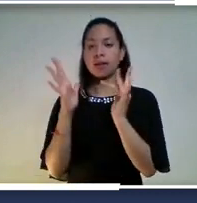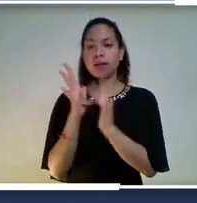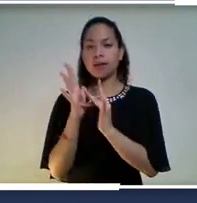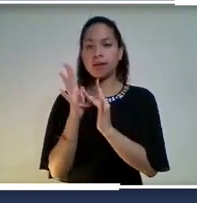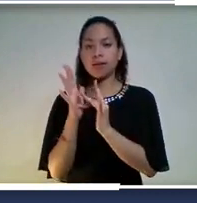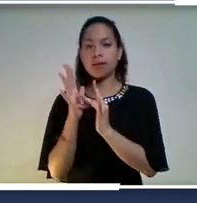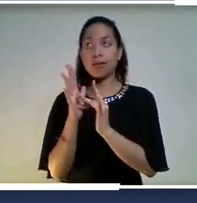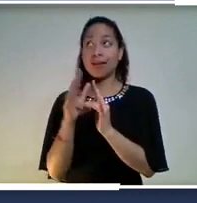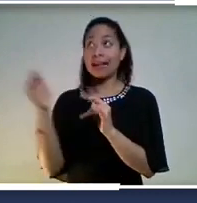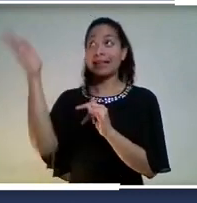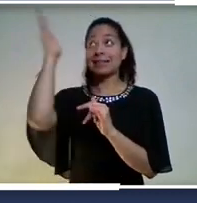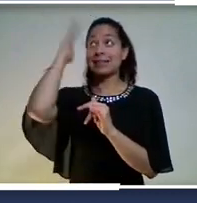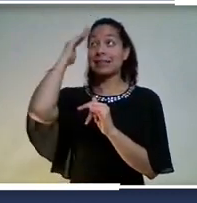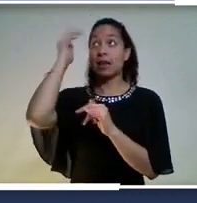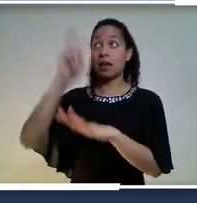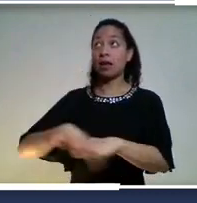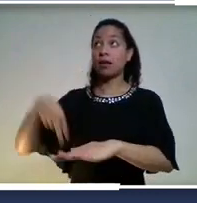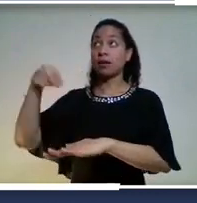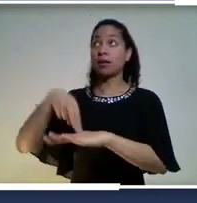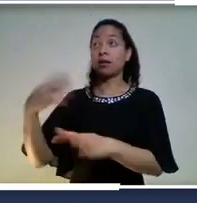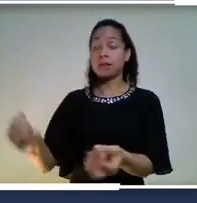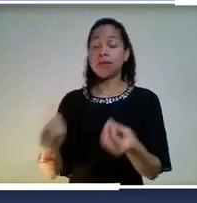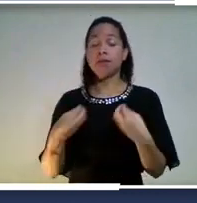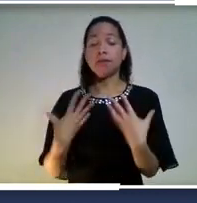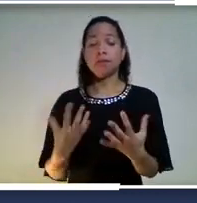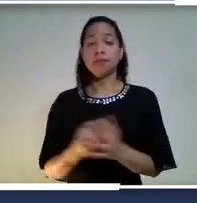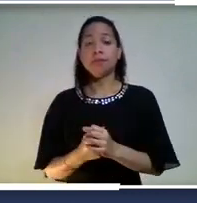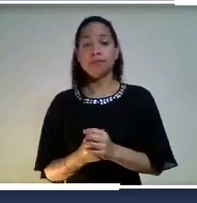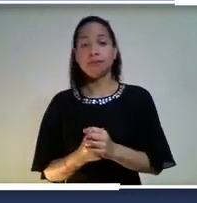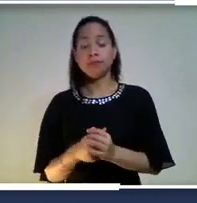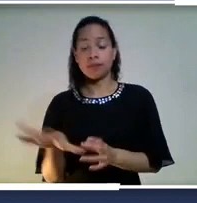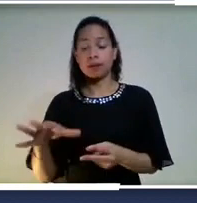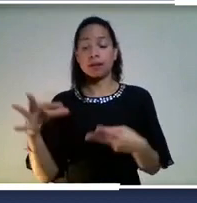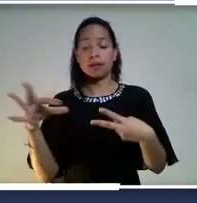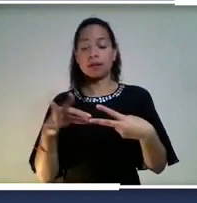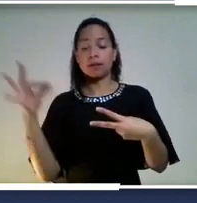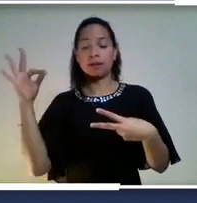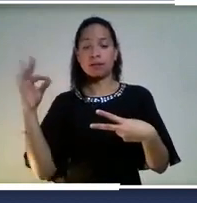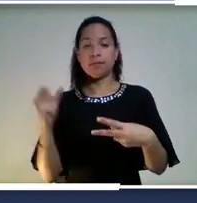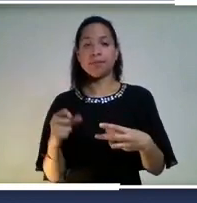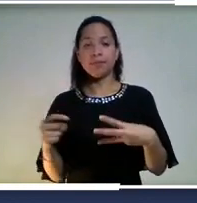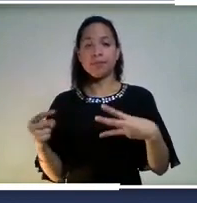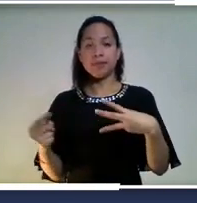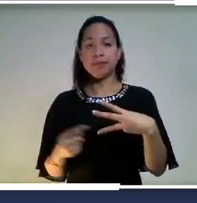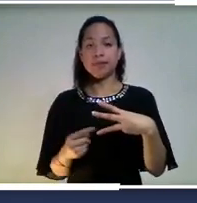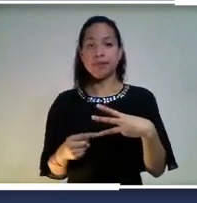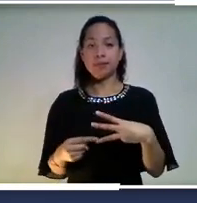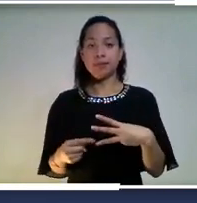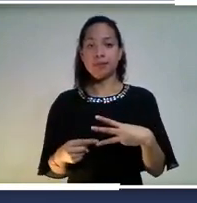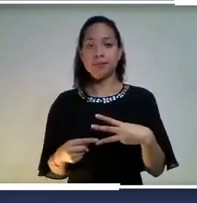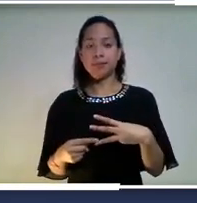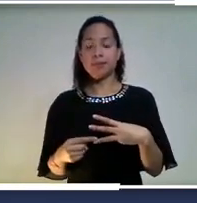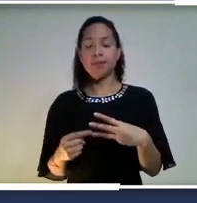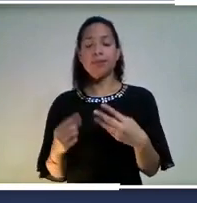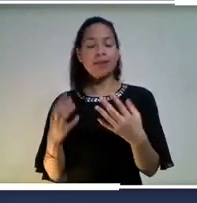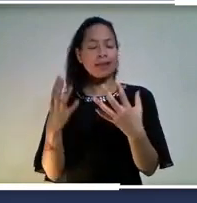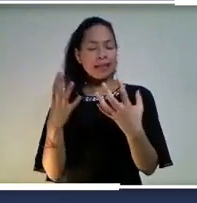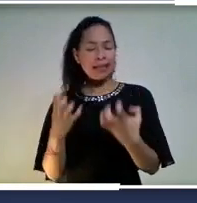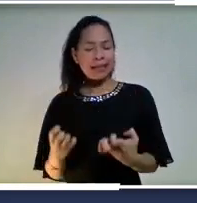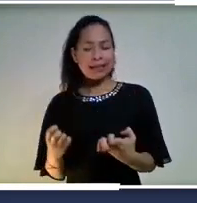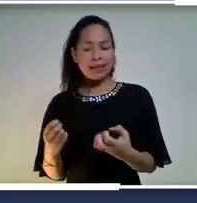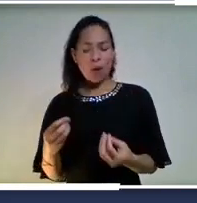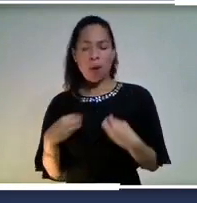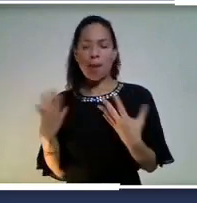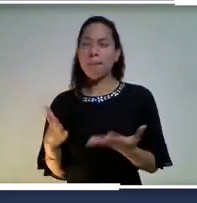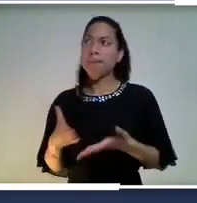vida marcas y frente número 2 y 13 quiero pertenecer a cristo y